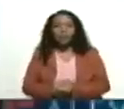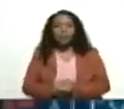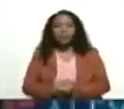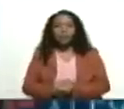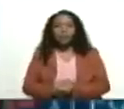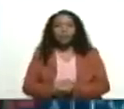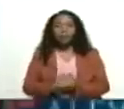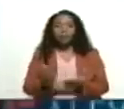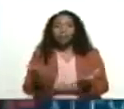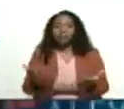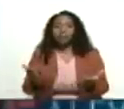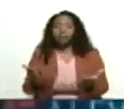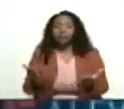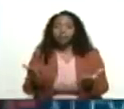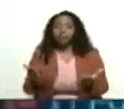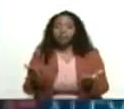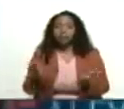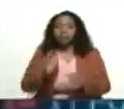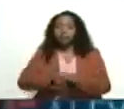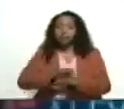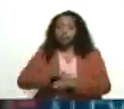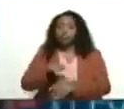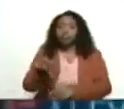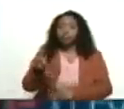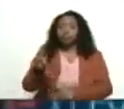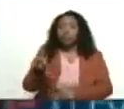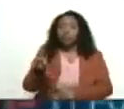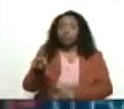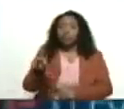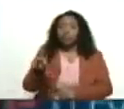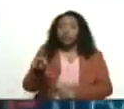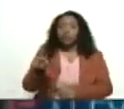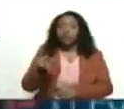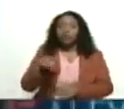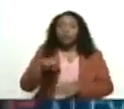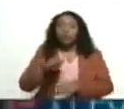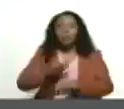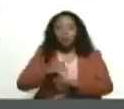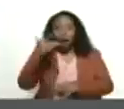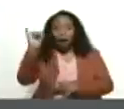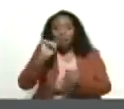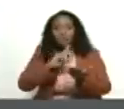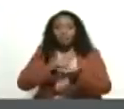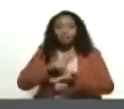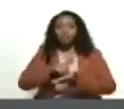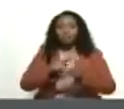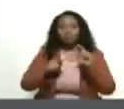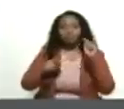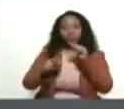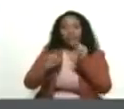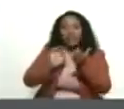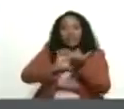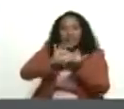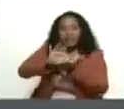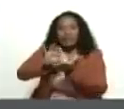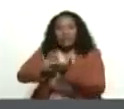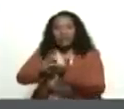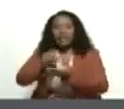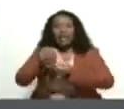Y es por eso, porque forma parte de una estrategia que